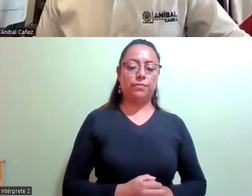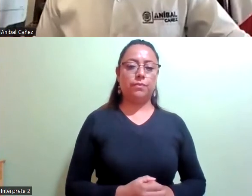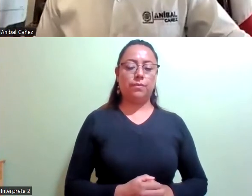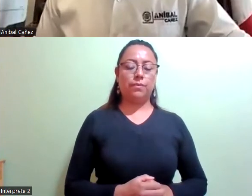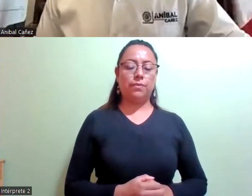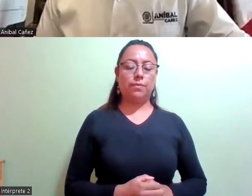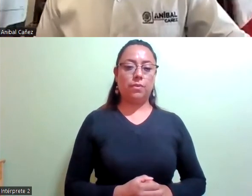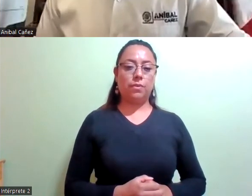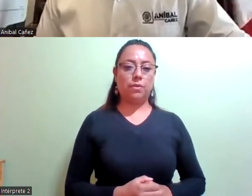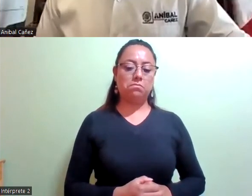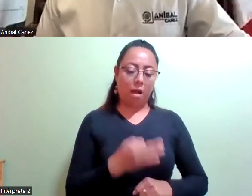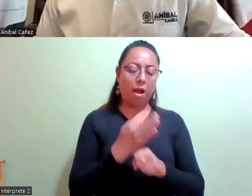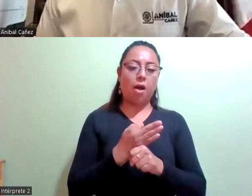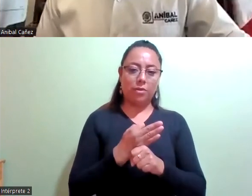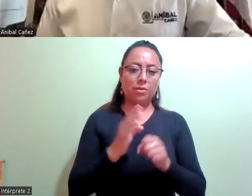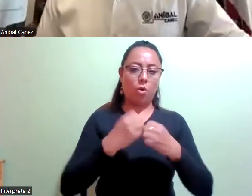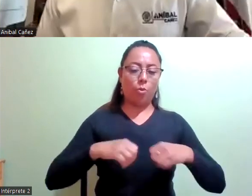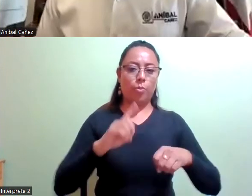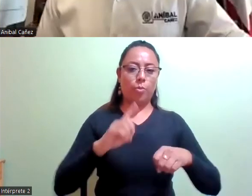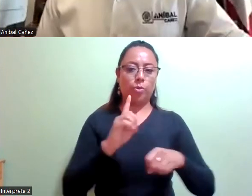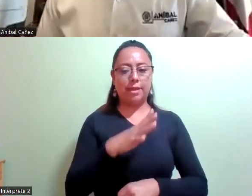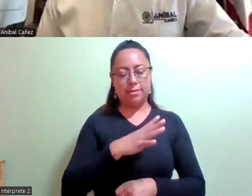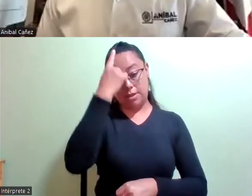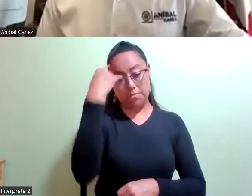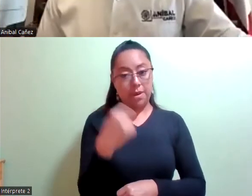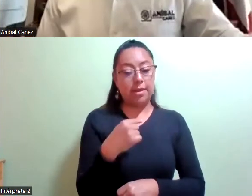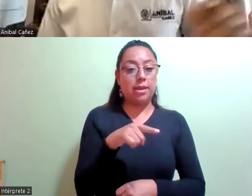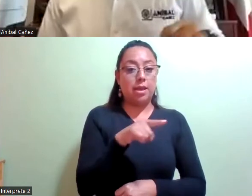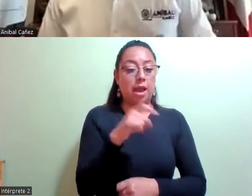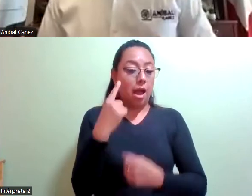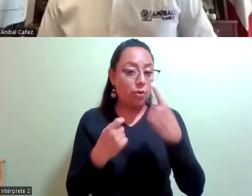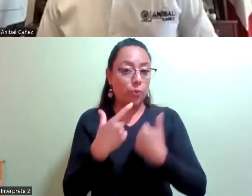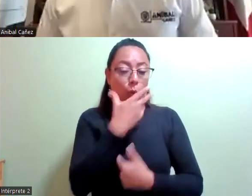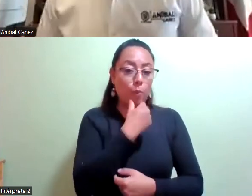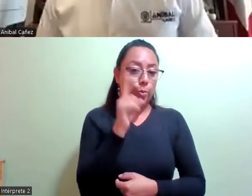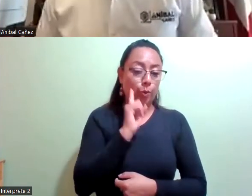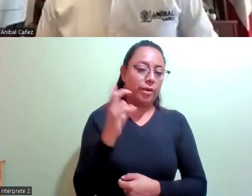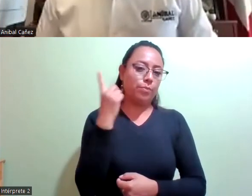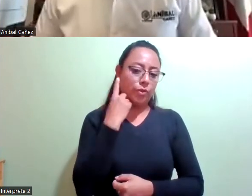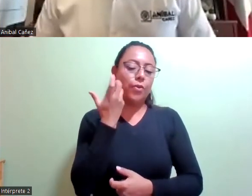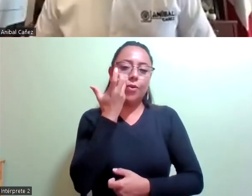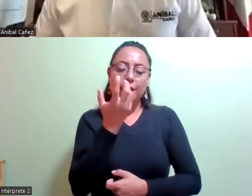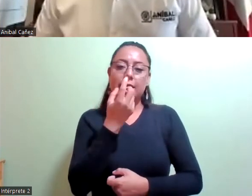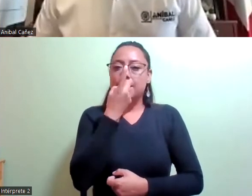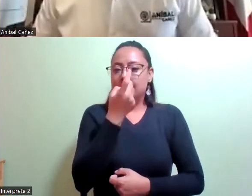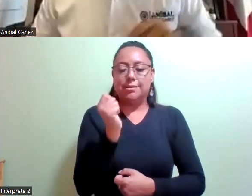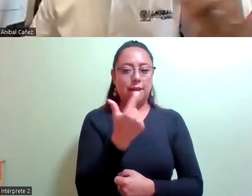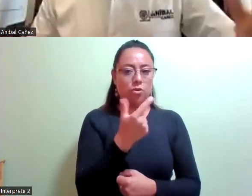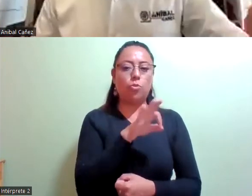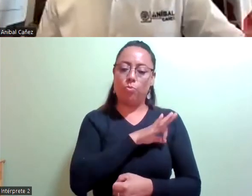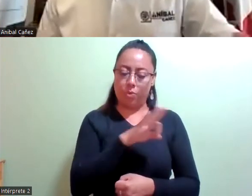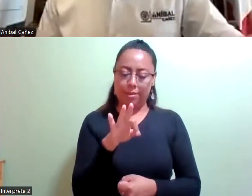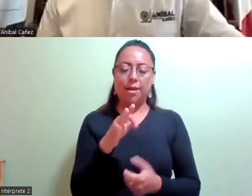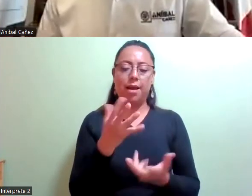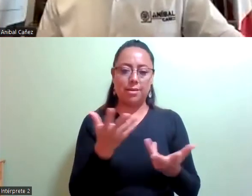el espacio por si alguna o alguno de los diputados desean hacer uso de la voz, favor de manifestarlo levantando la mano.